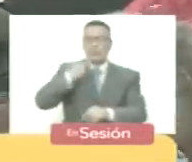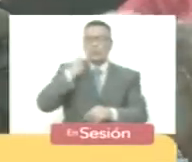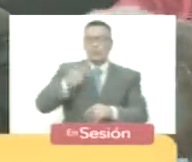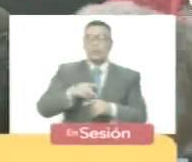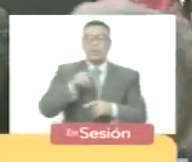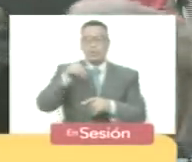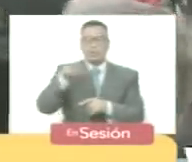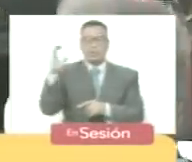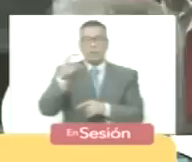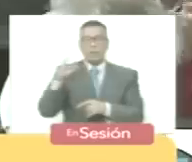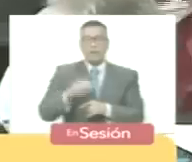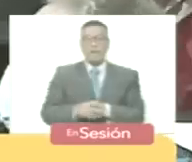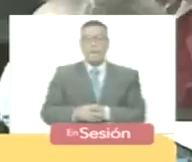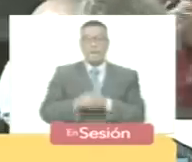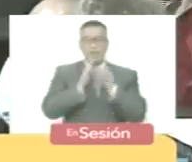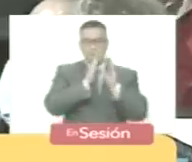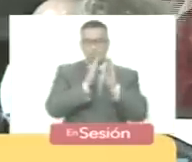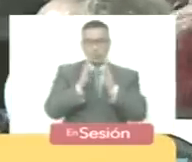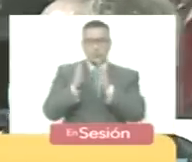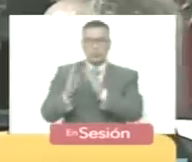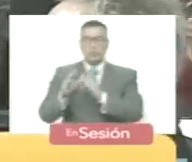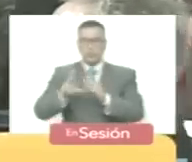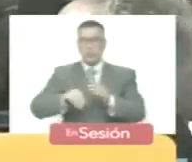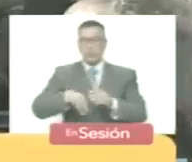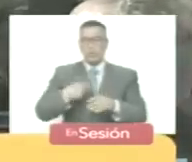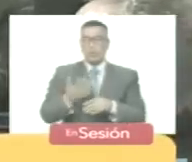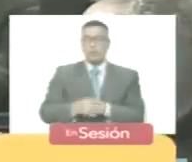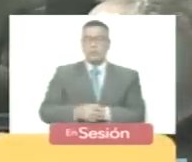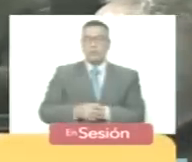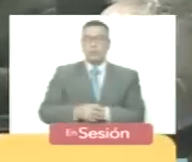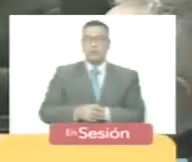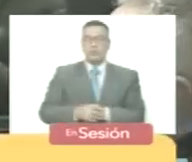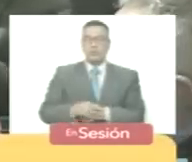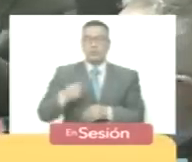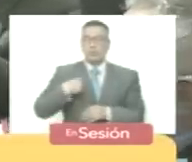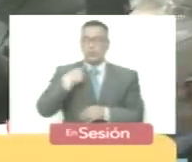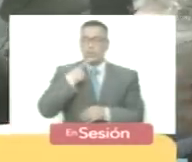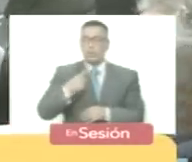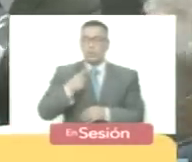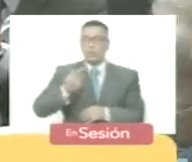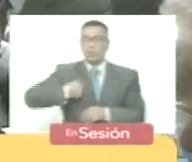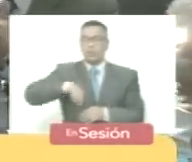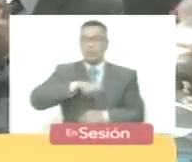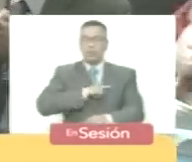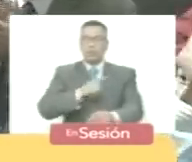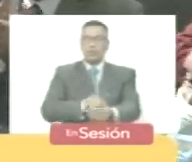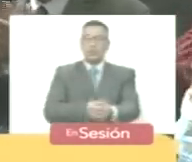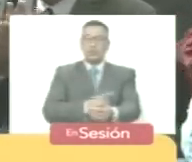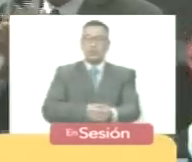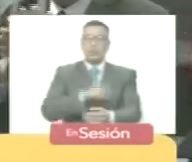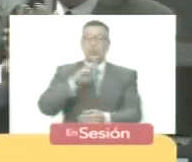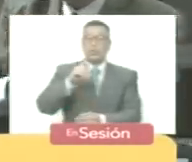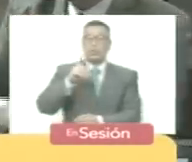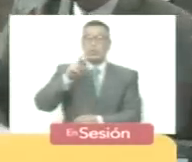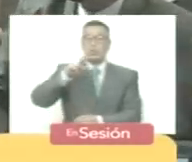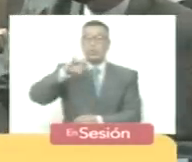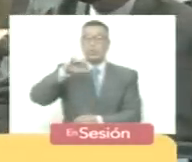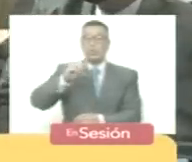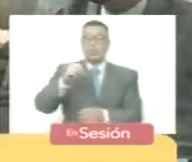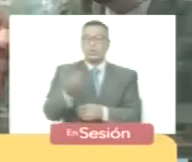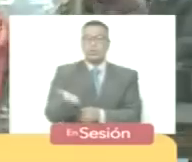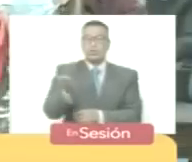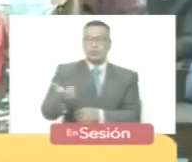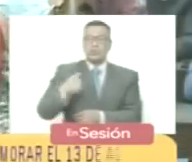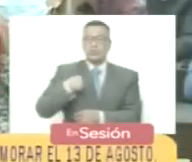en Caracas que se organizó hizo posible con las exigencias que hacía nuestro hermano Darío. Eso es